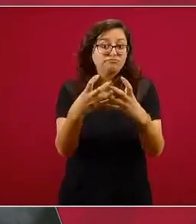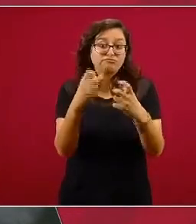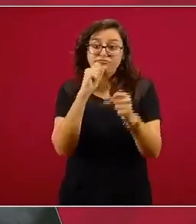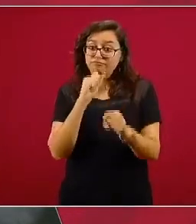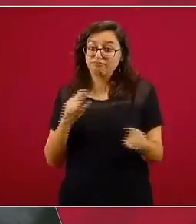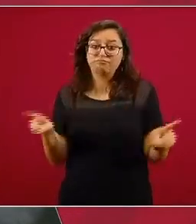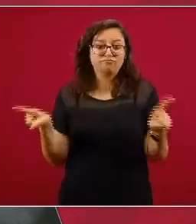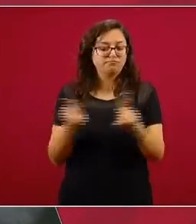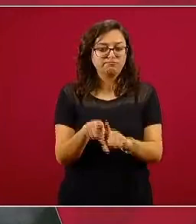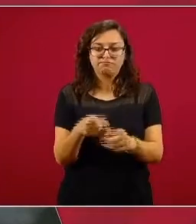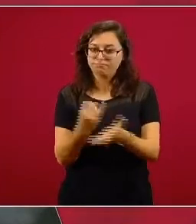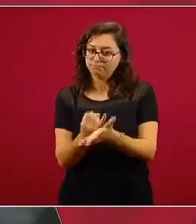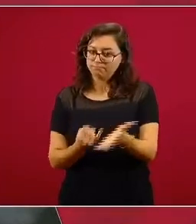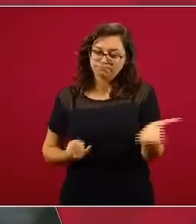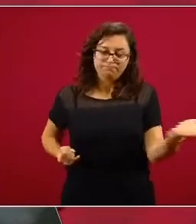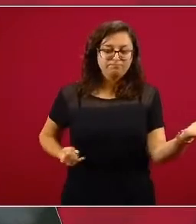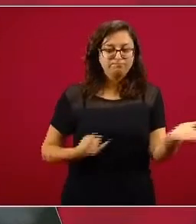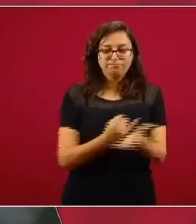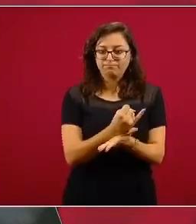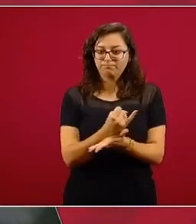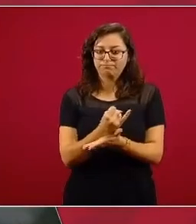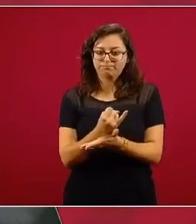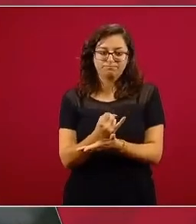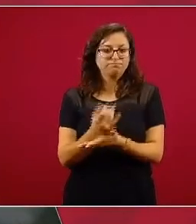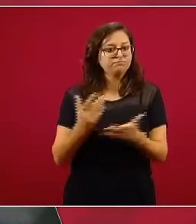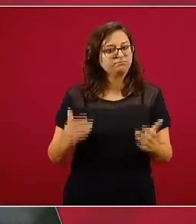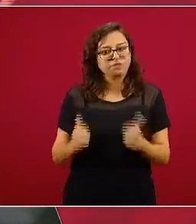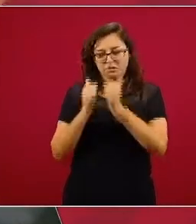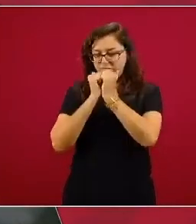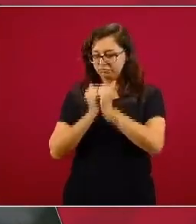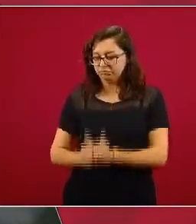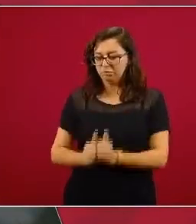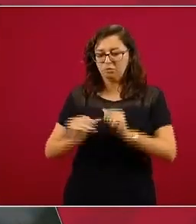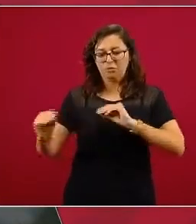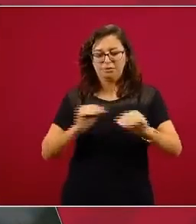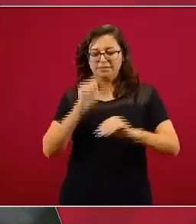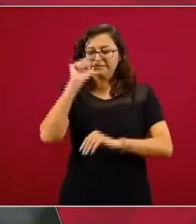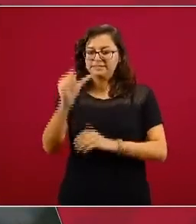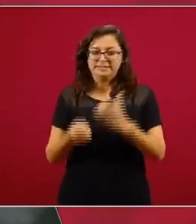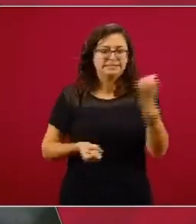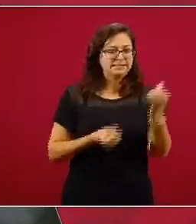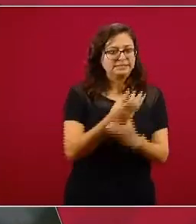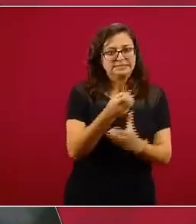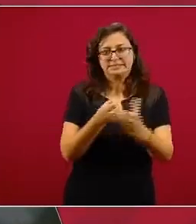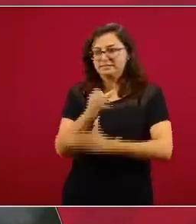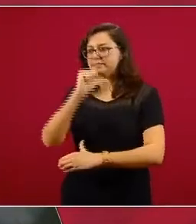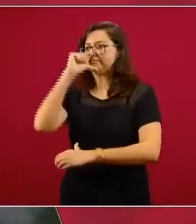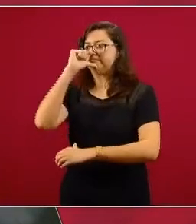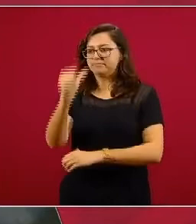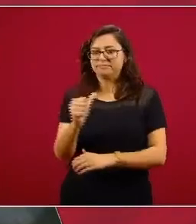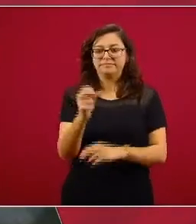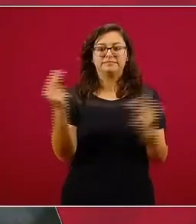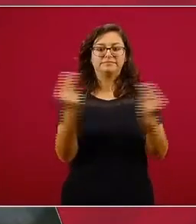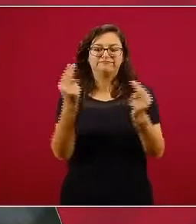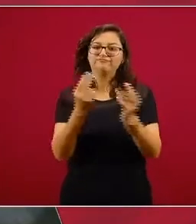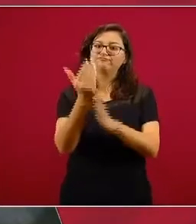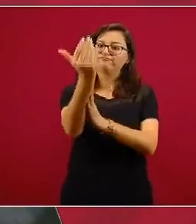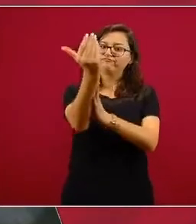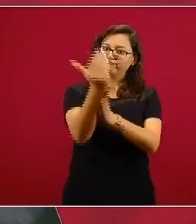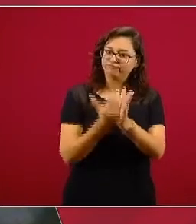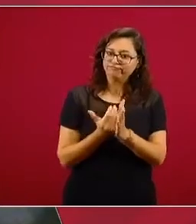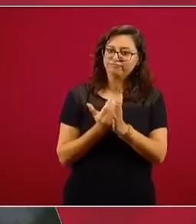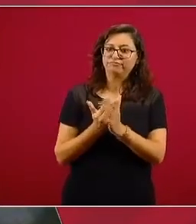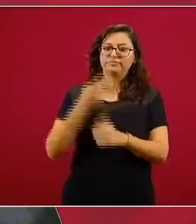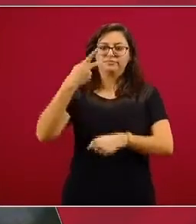semejantes con el propósito de hacer mitigación comunitaria. Mitigación quiere decir reducción y se refiere específicamente a la